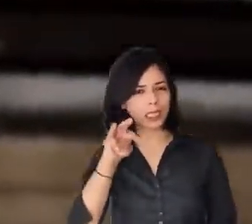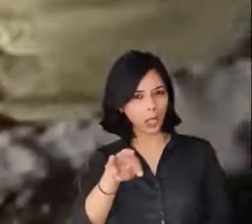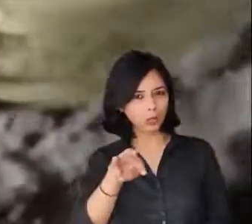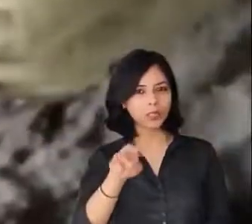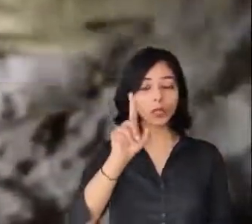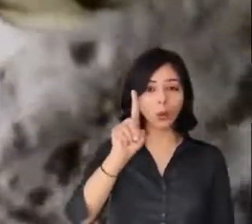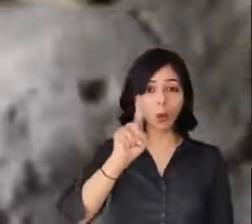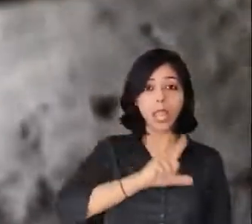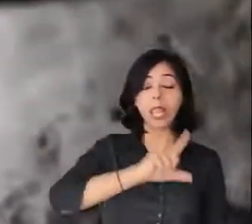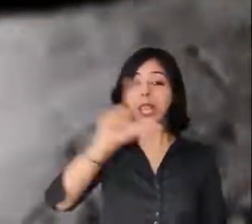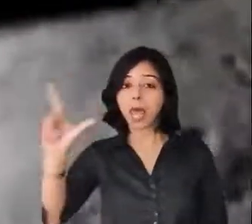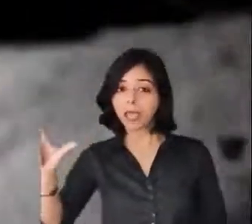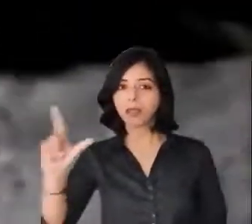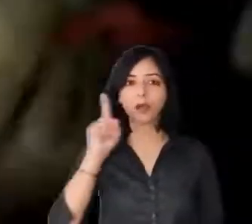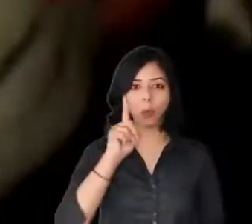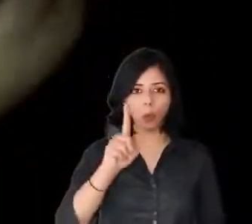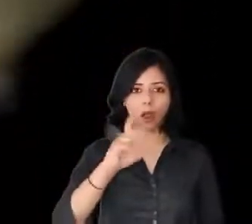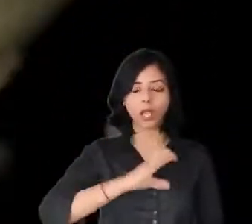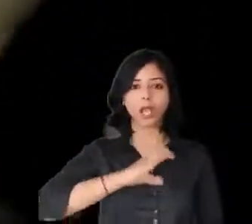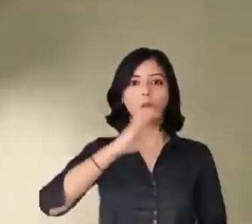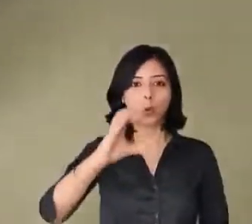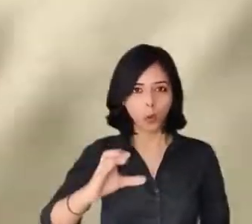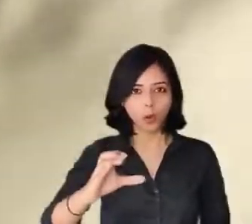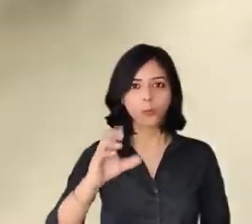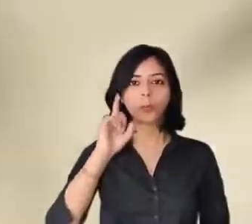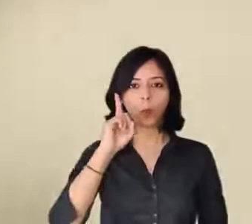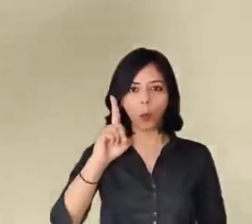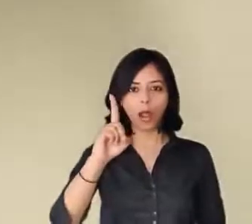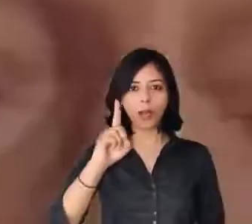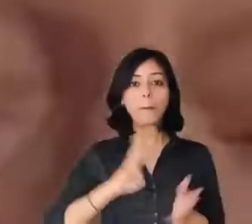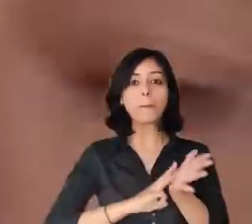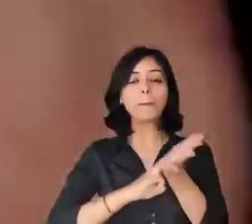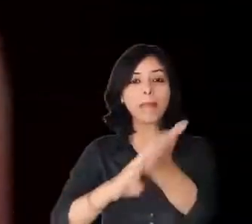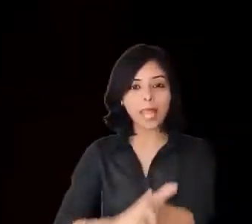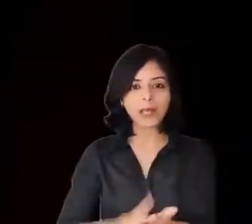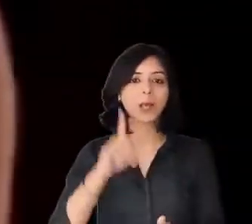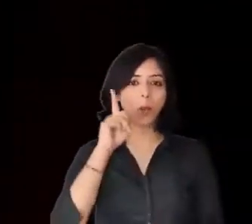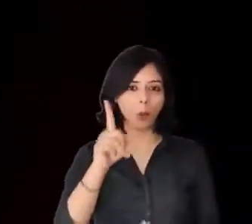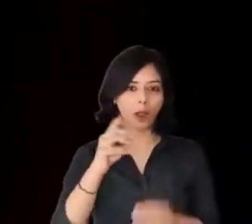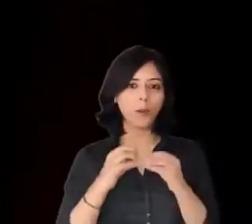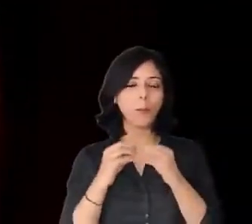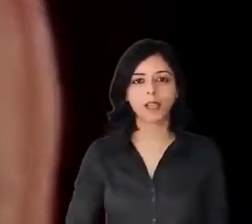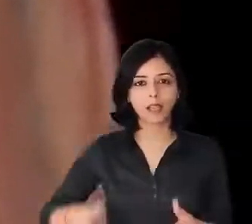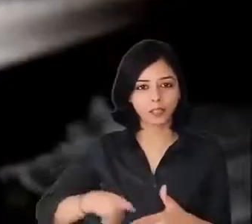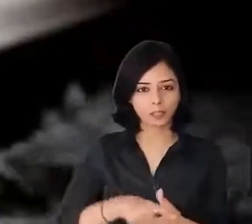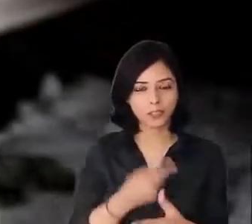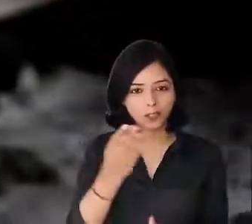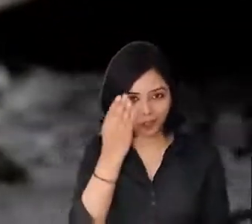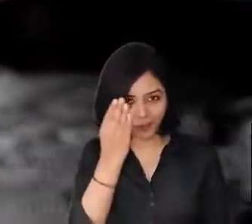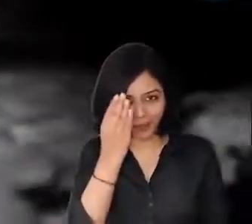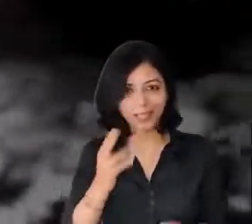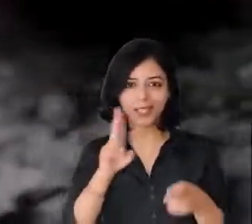y cargarla, pero no pudo. Y su tía tuvo que ayudarlo a levantarla por sobre la baranda del puente y arrojarla al agua desde